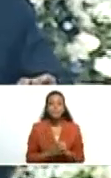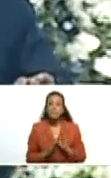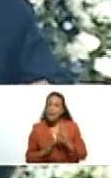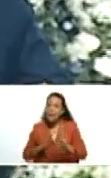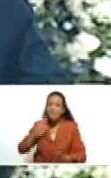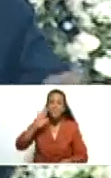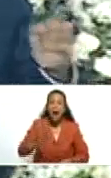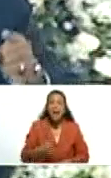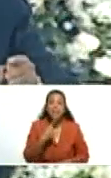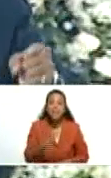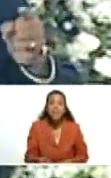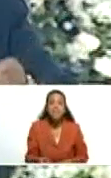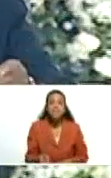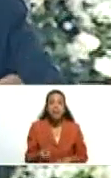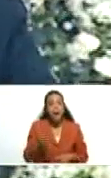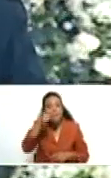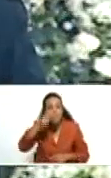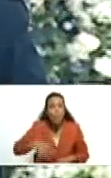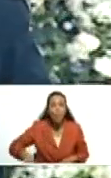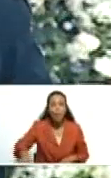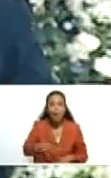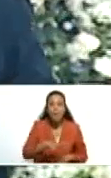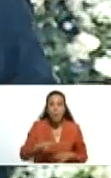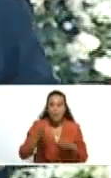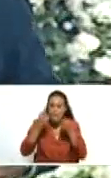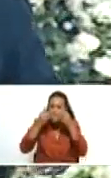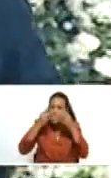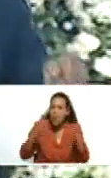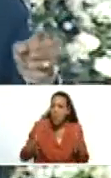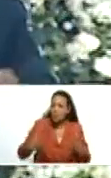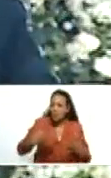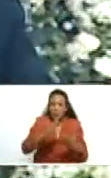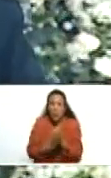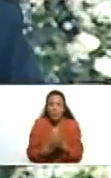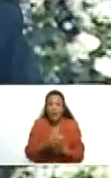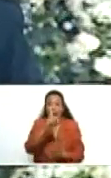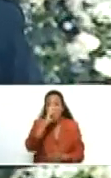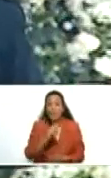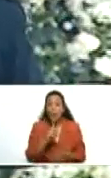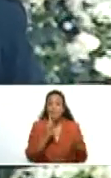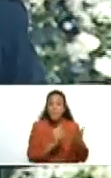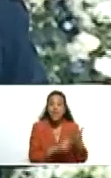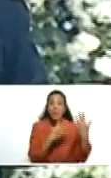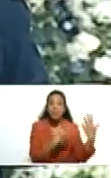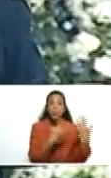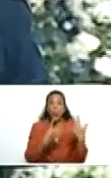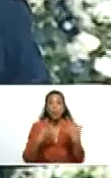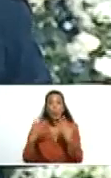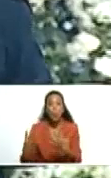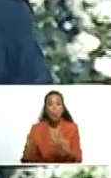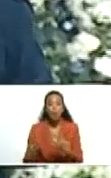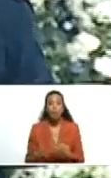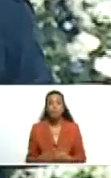Y dícese que cuando este pueblo maravilloso, en el año 99,